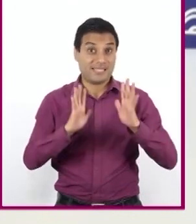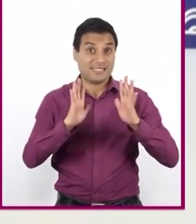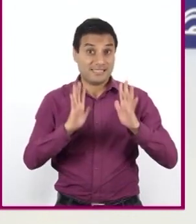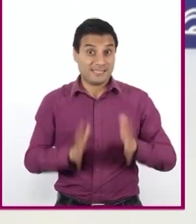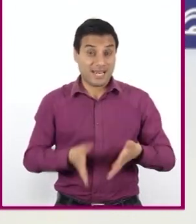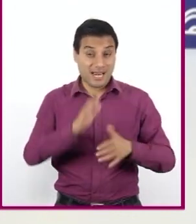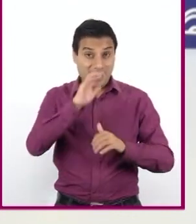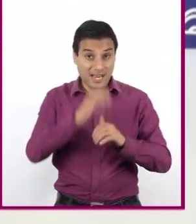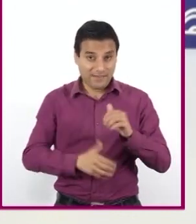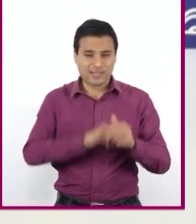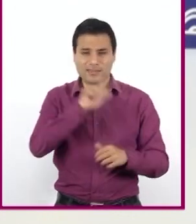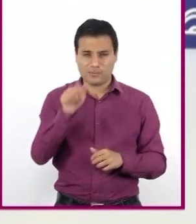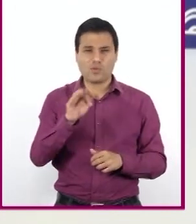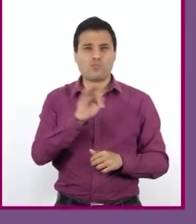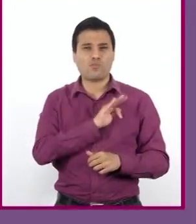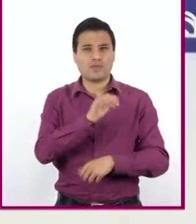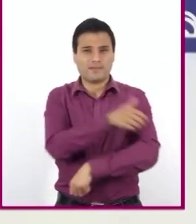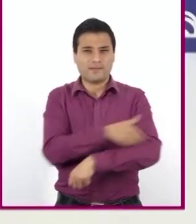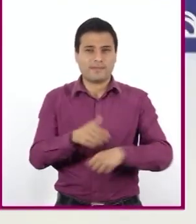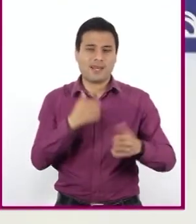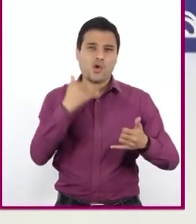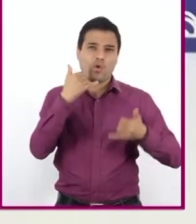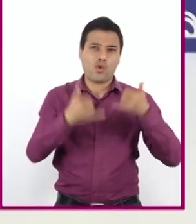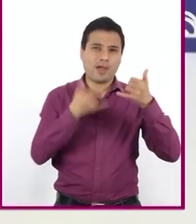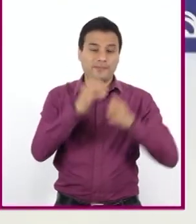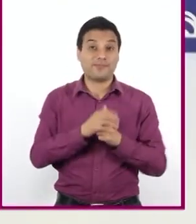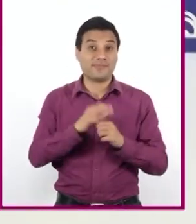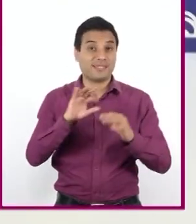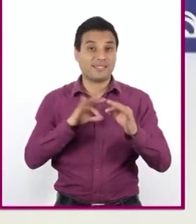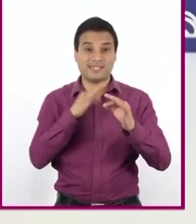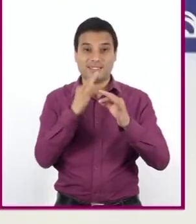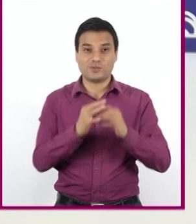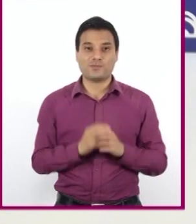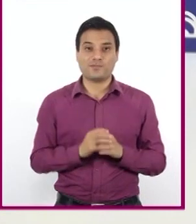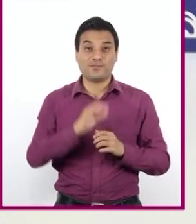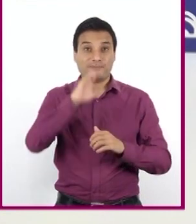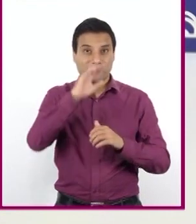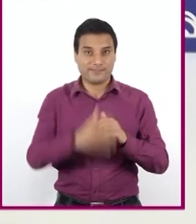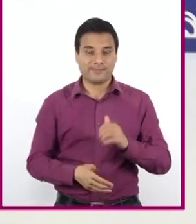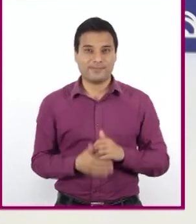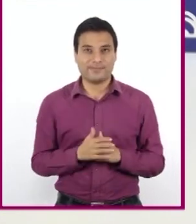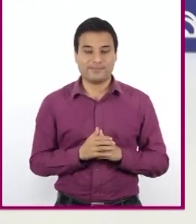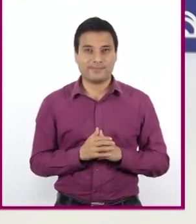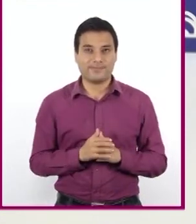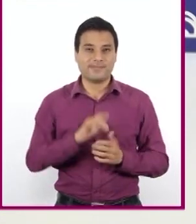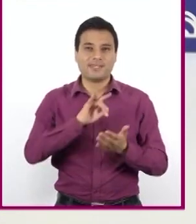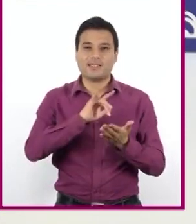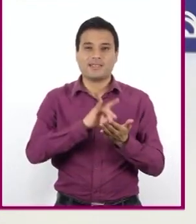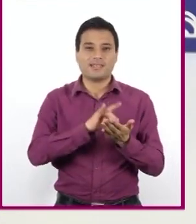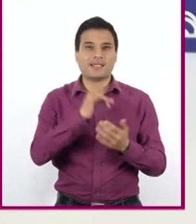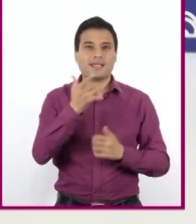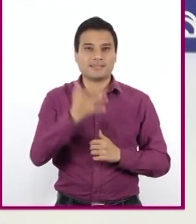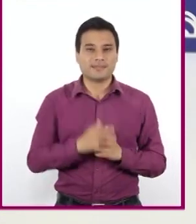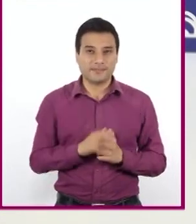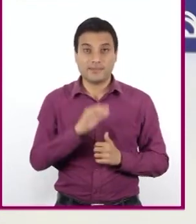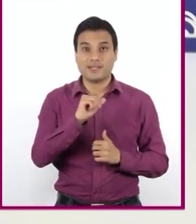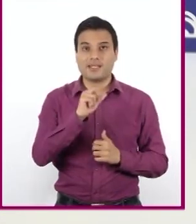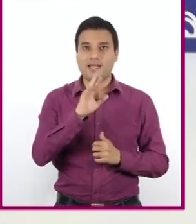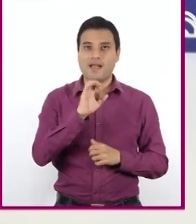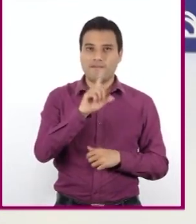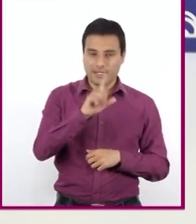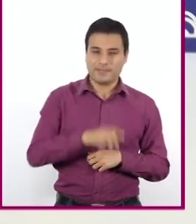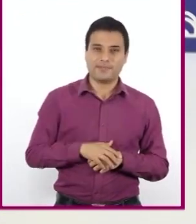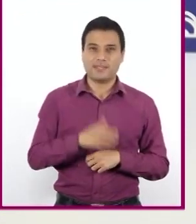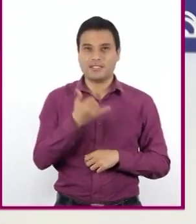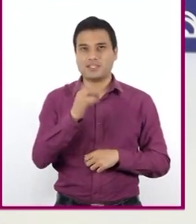terminen, pueden jugar con su familia. ¡Listo! ¡Terminamos! Agradezco a Abril, a Lely y